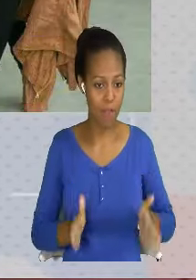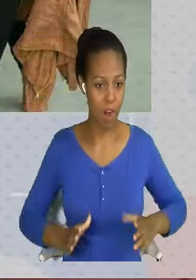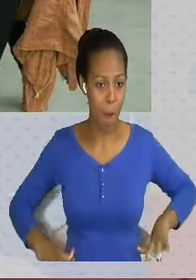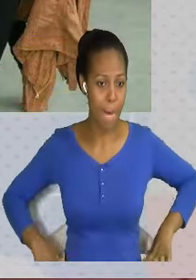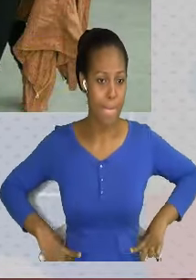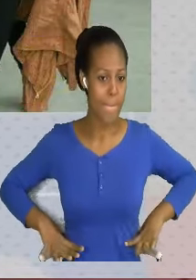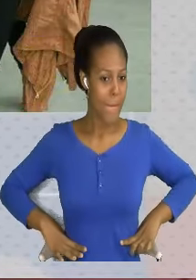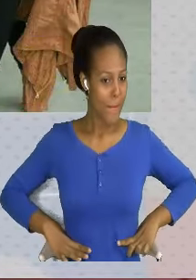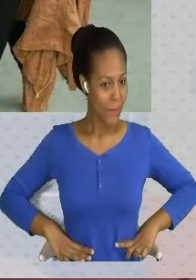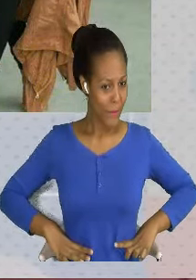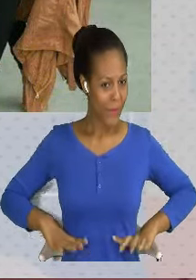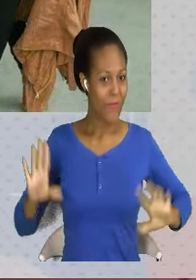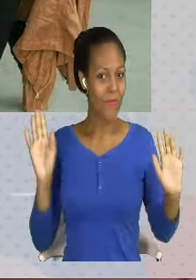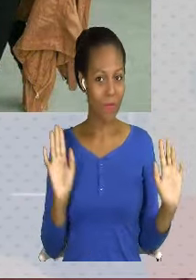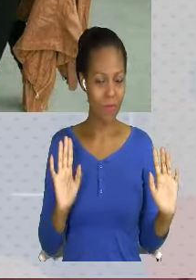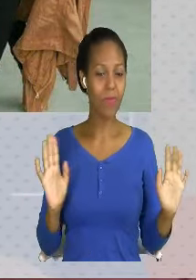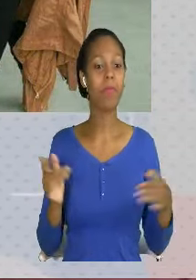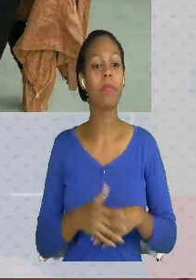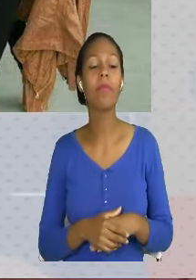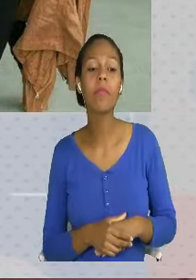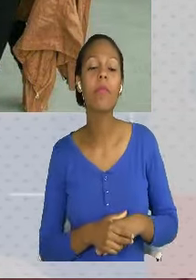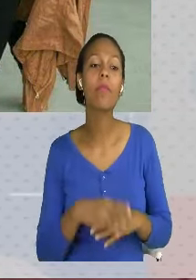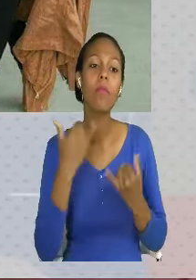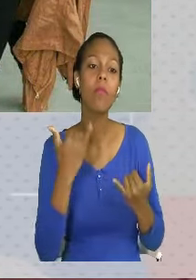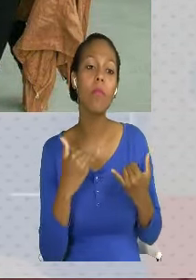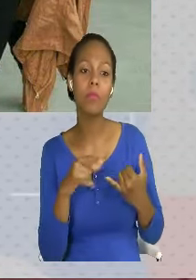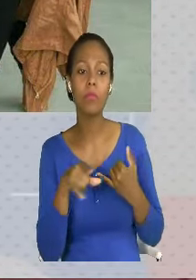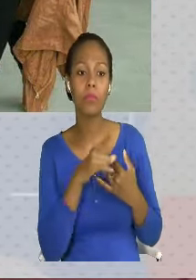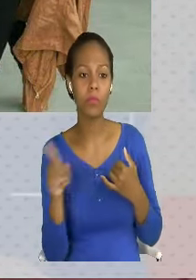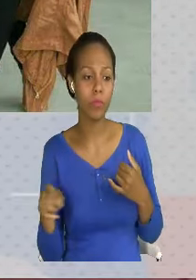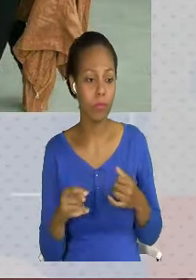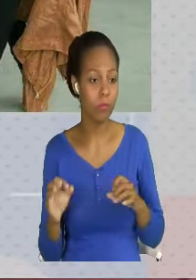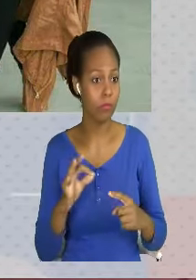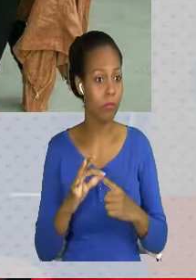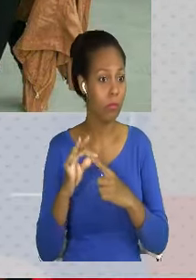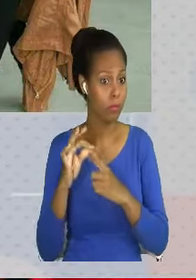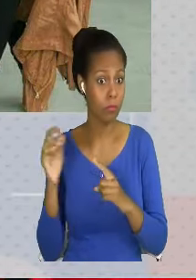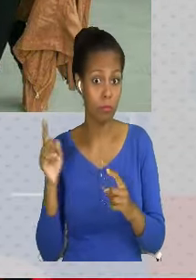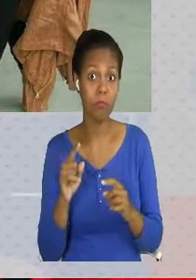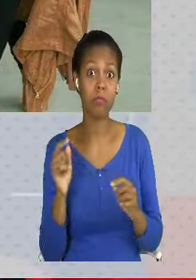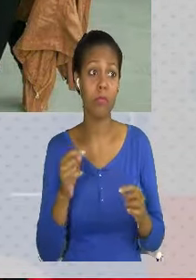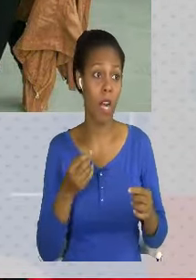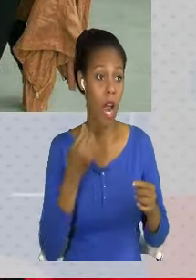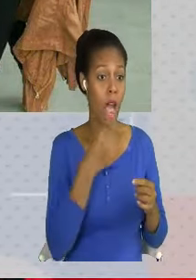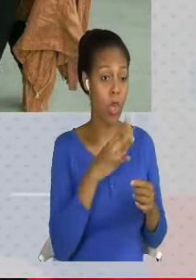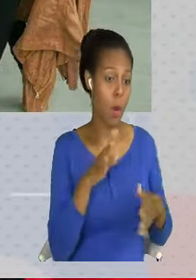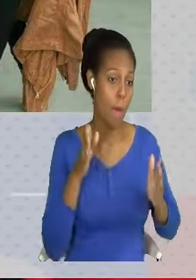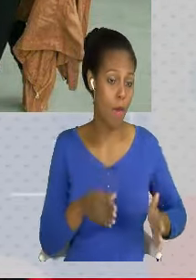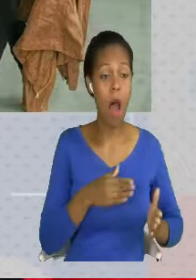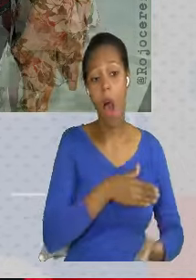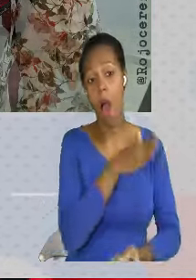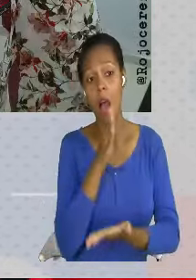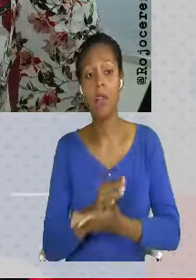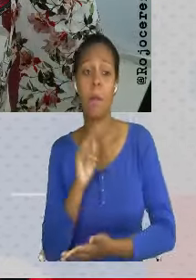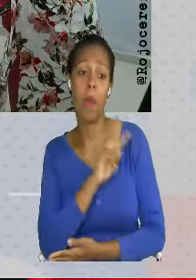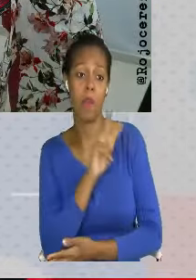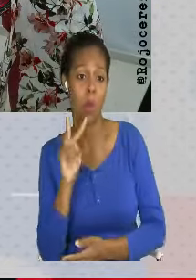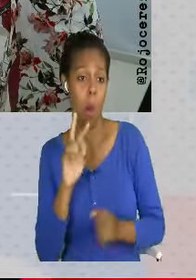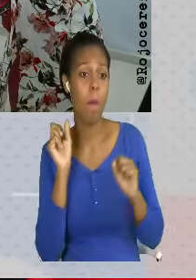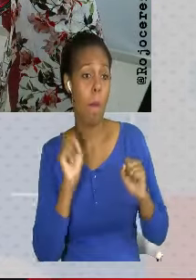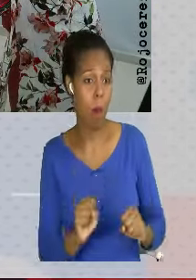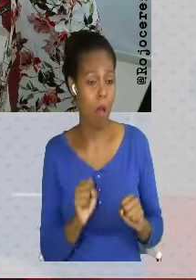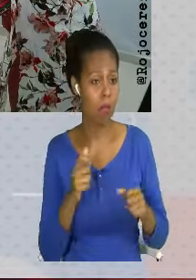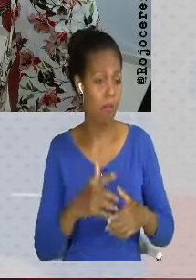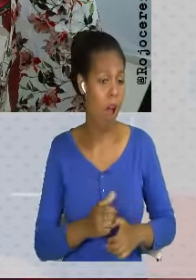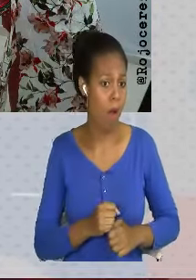14. Estamos incursionando ahorita en la parte de tallas plus, para talla 14 hasta la 22. Entonces van a encontrar todo lo relacionado con esas tallas, así